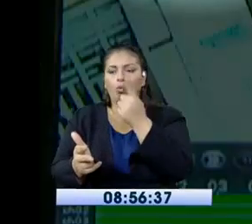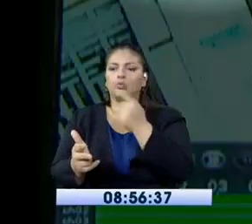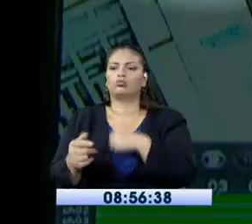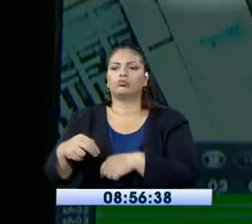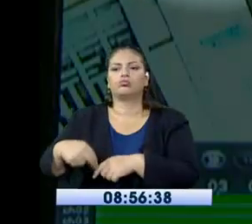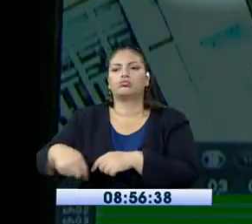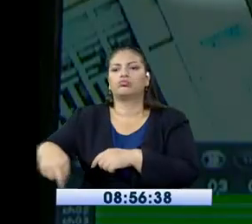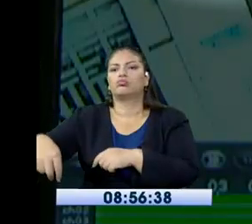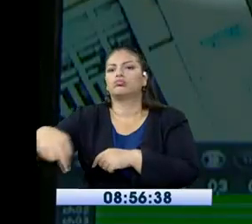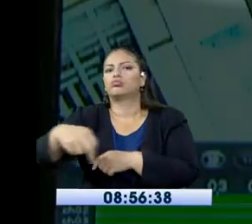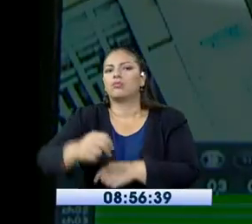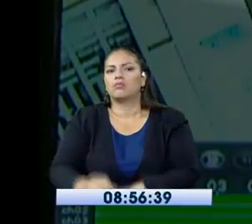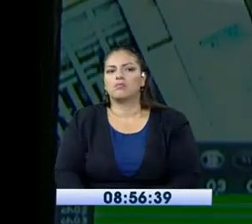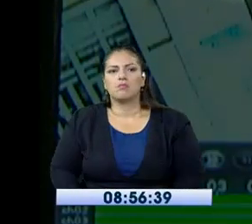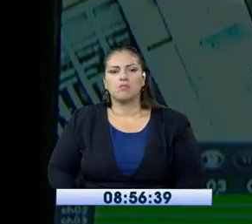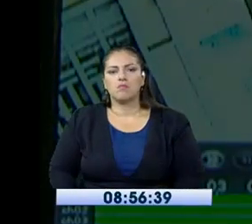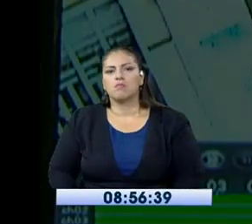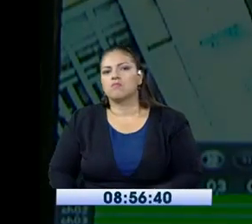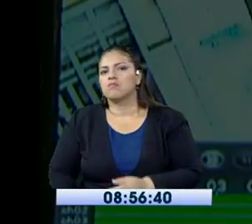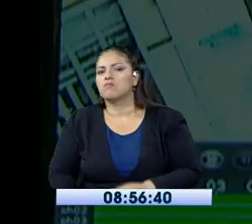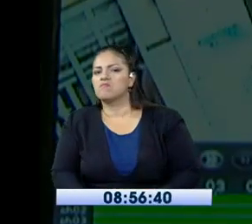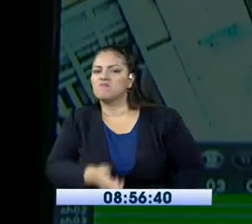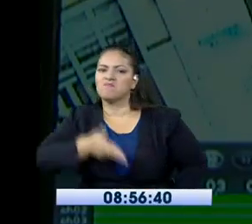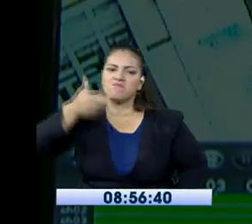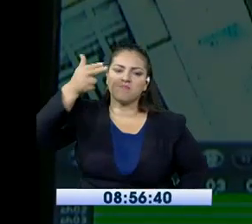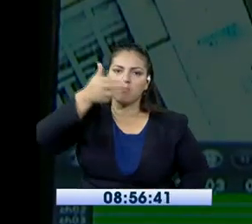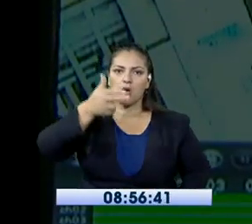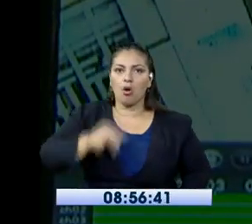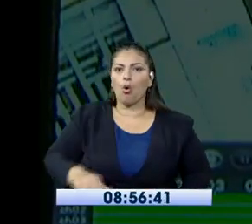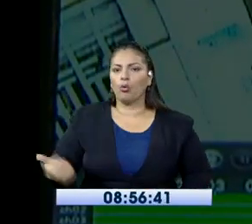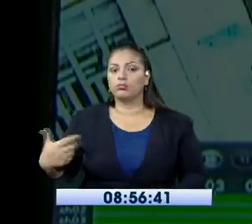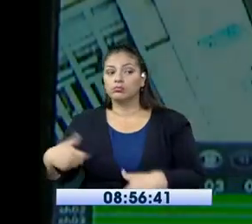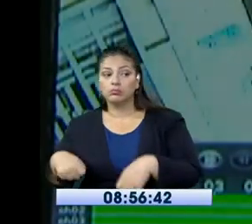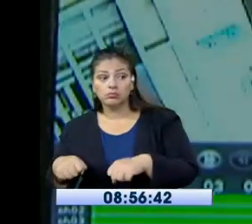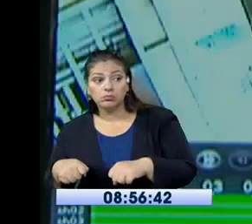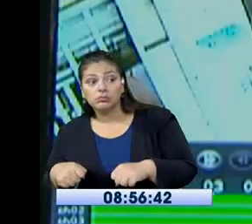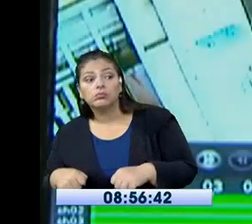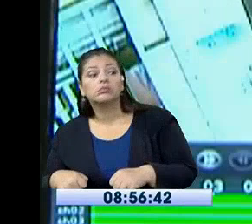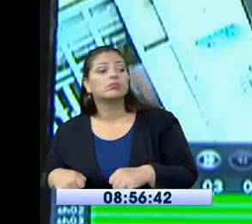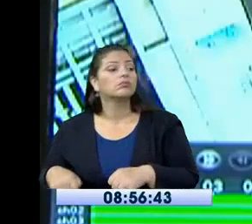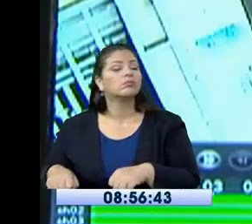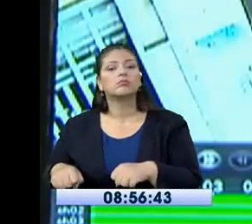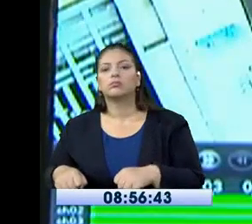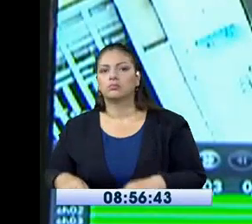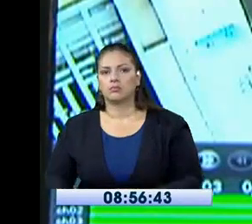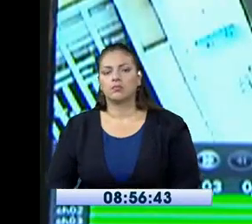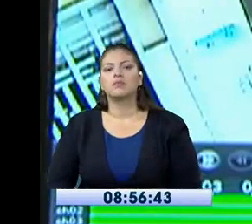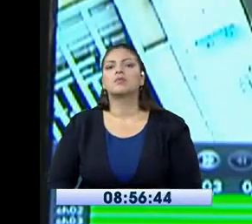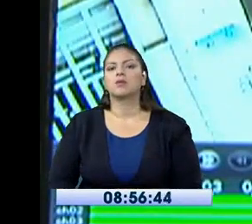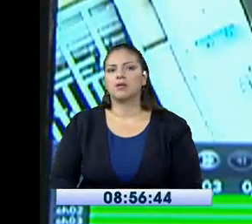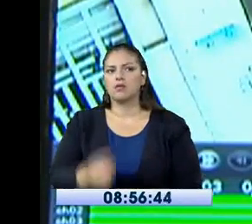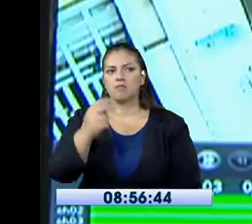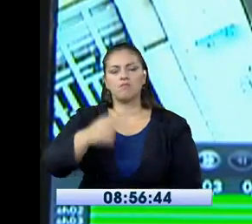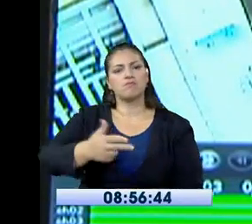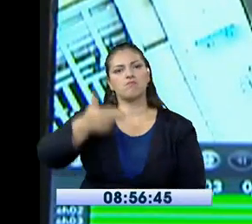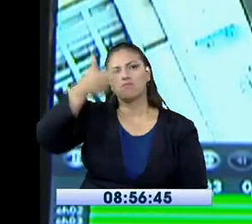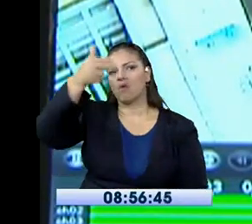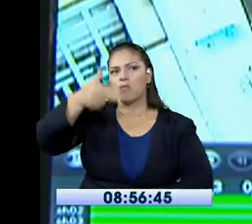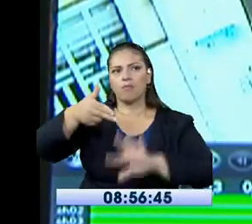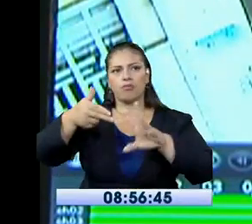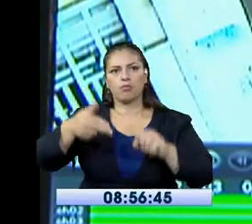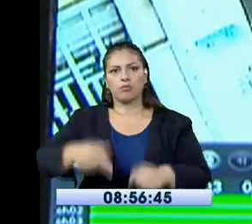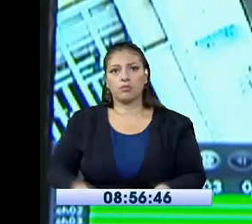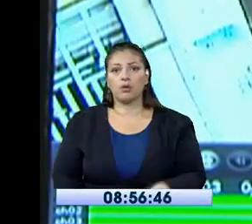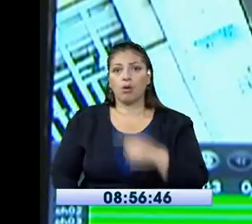Lo que parecía un robo fácil se vio complicado luego de la reacción del afectado. A raíz de esa